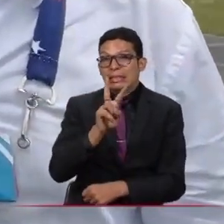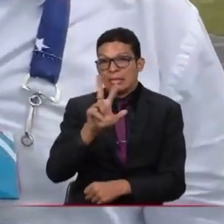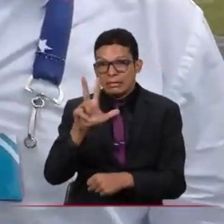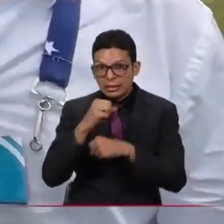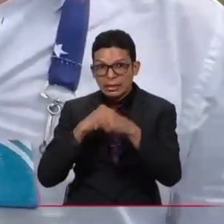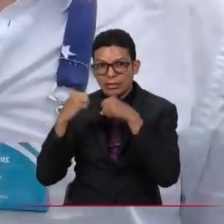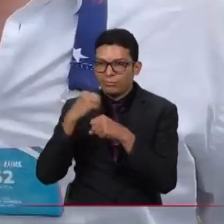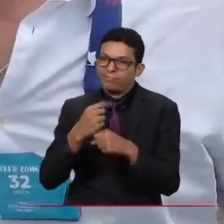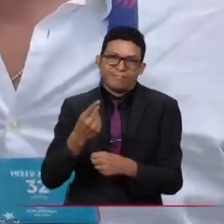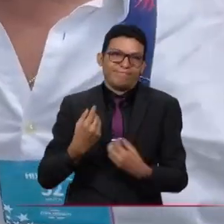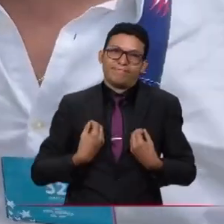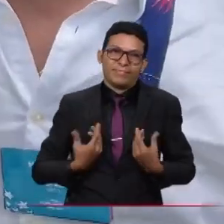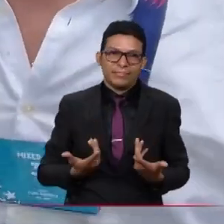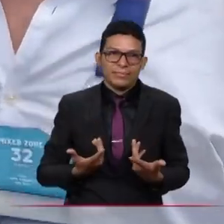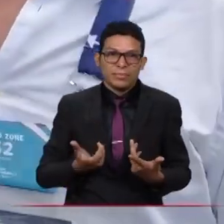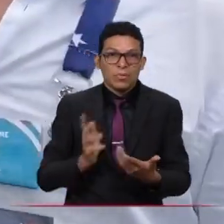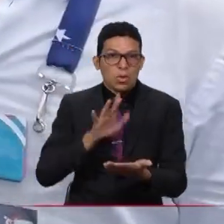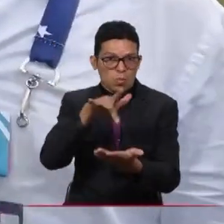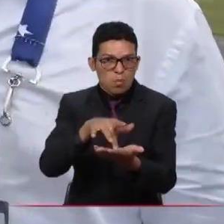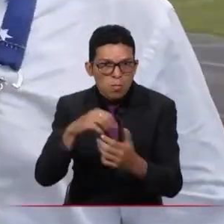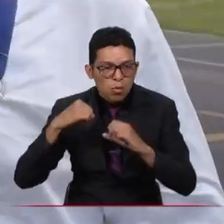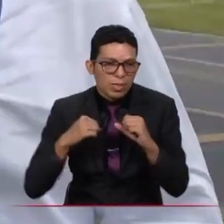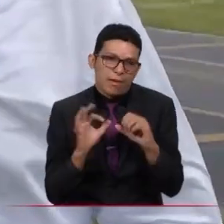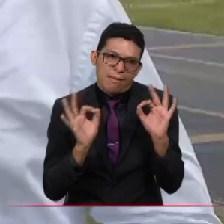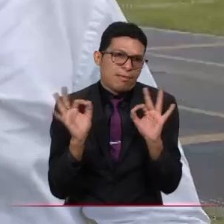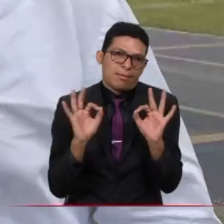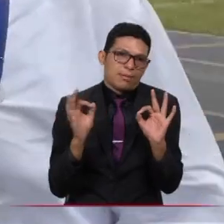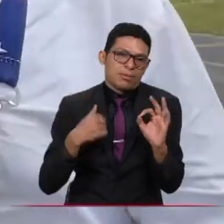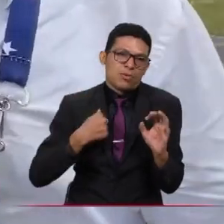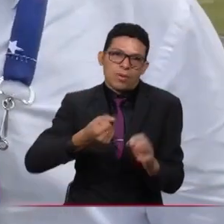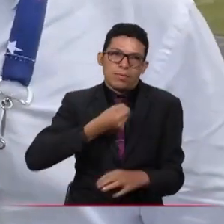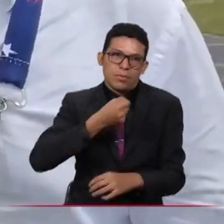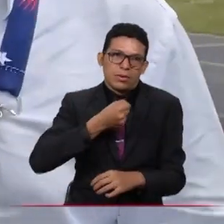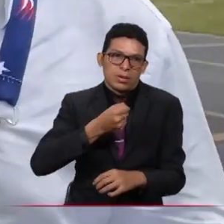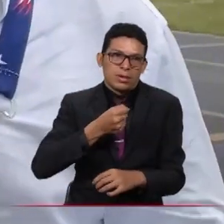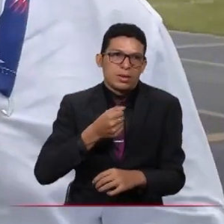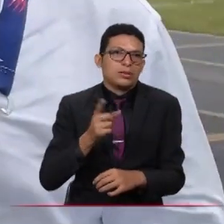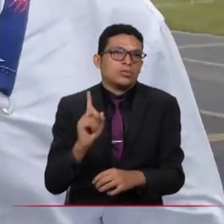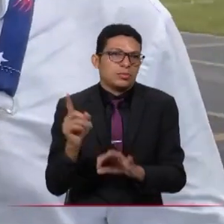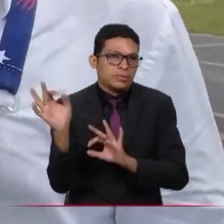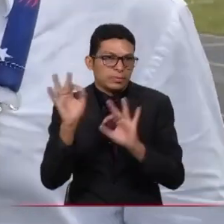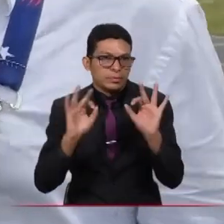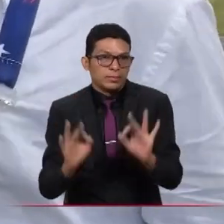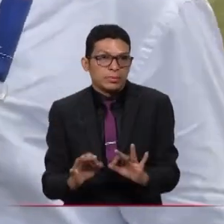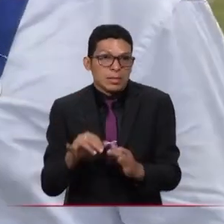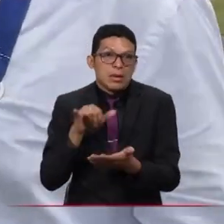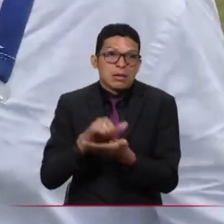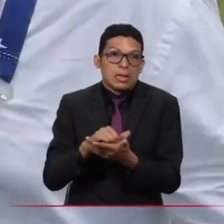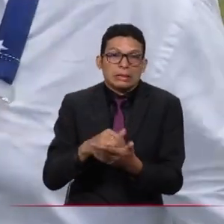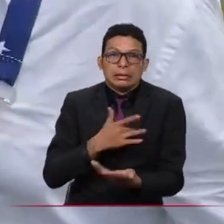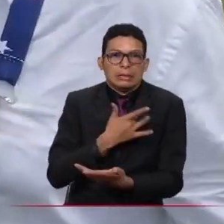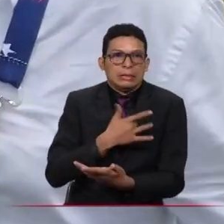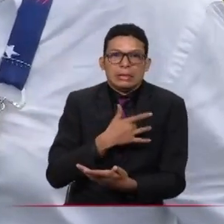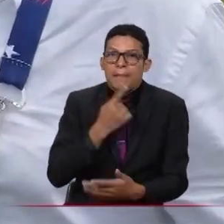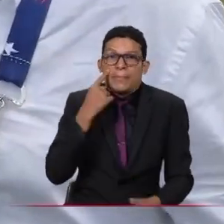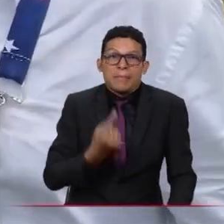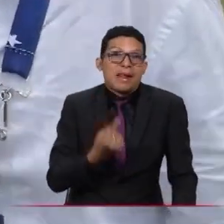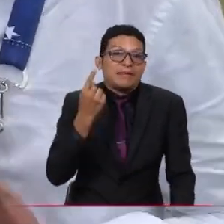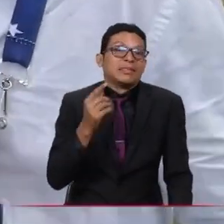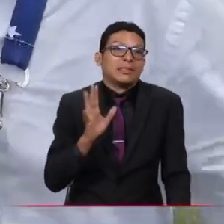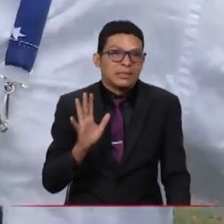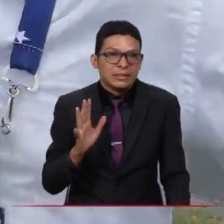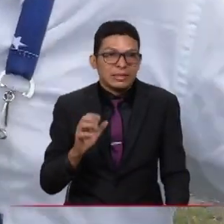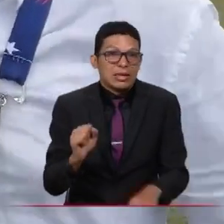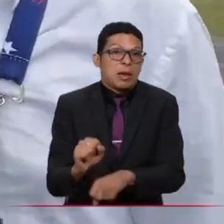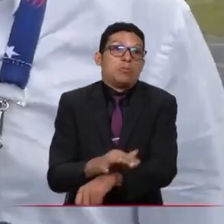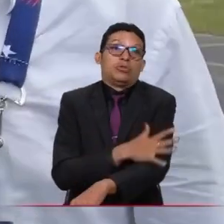viviste ese título, ¿no? No estuve en Bogotá. Sí. Yo estaba haciendo periodismo organizacional, sí. Por eso estoy sintiendo este como el primero. Sí. O estoy